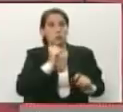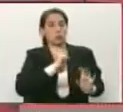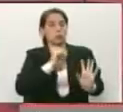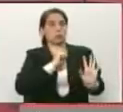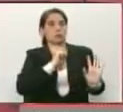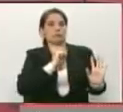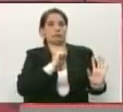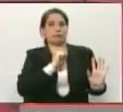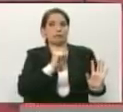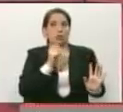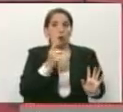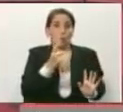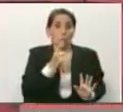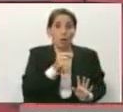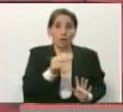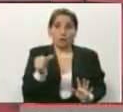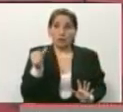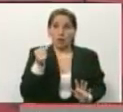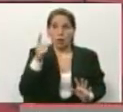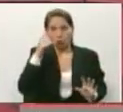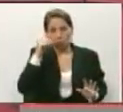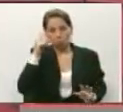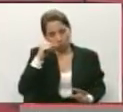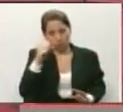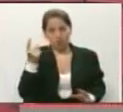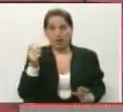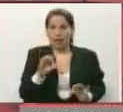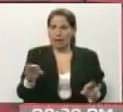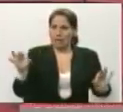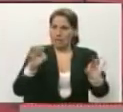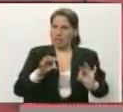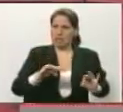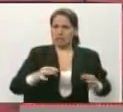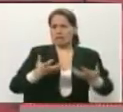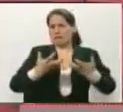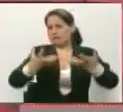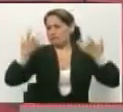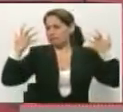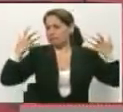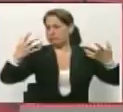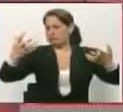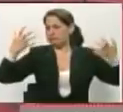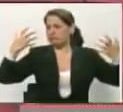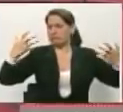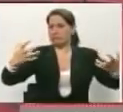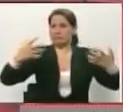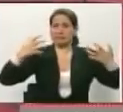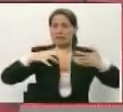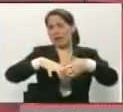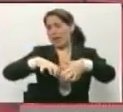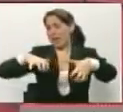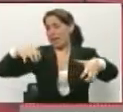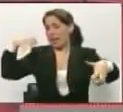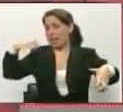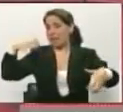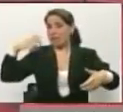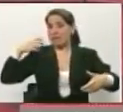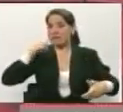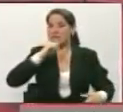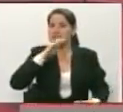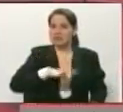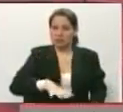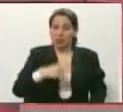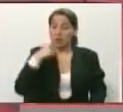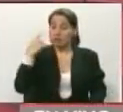Tengo una semana que no duermo. La manifestación más grande de la historia, no sé qué. Y le dijeron a los gringos y los gringos